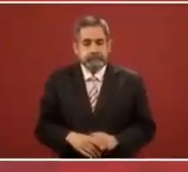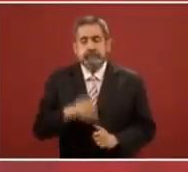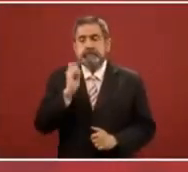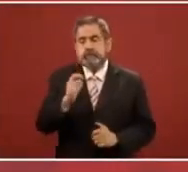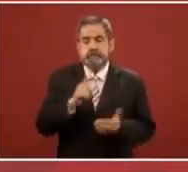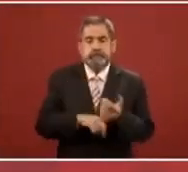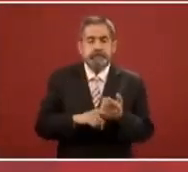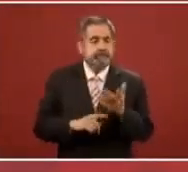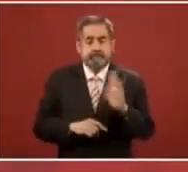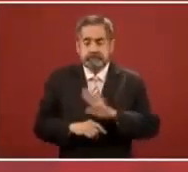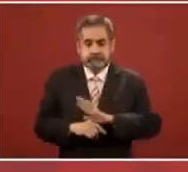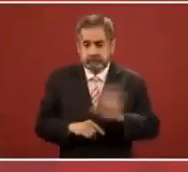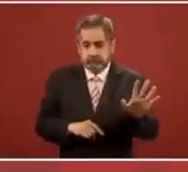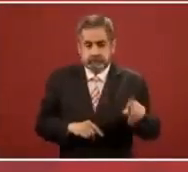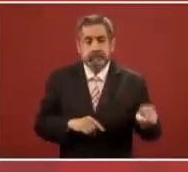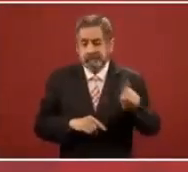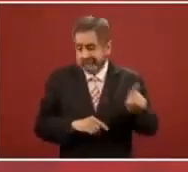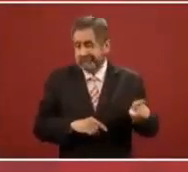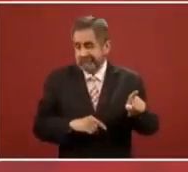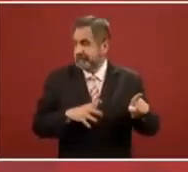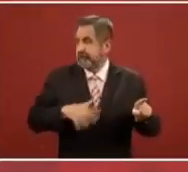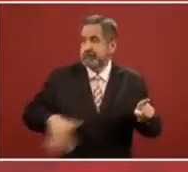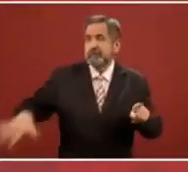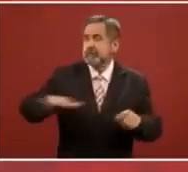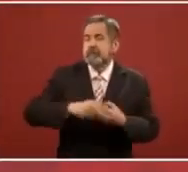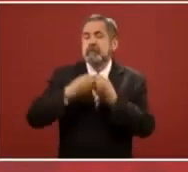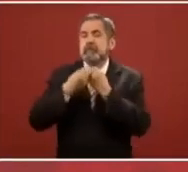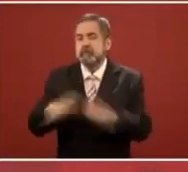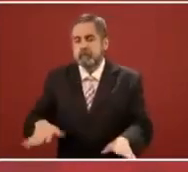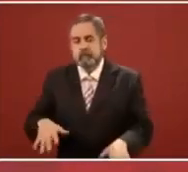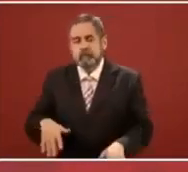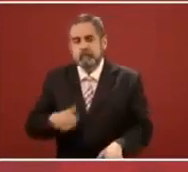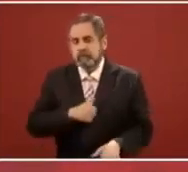la que daña más al erario,